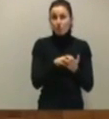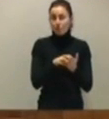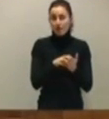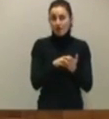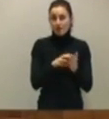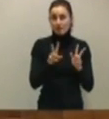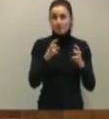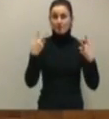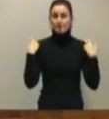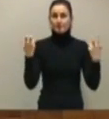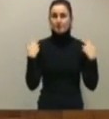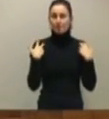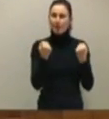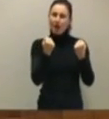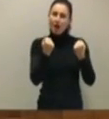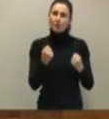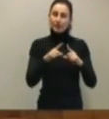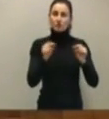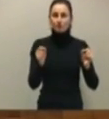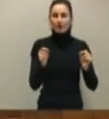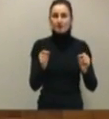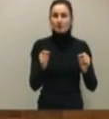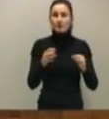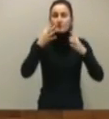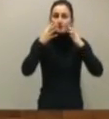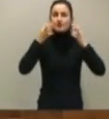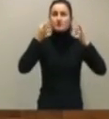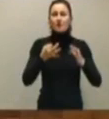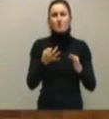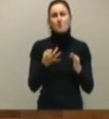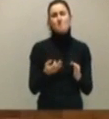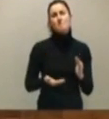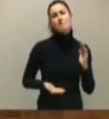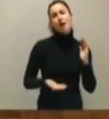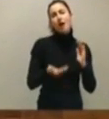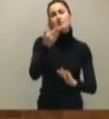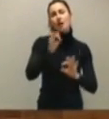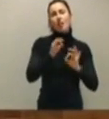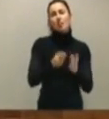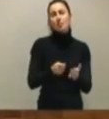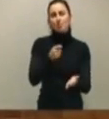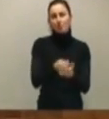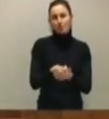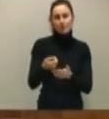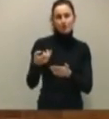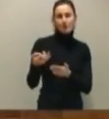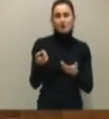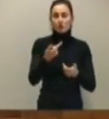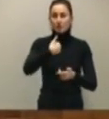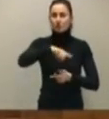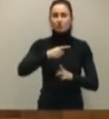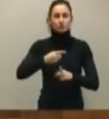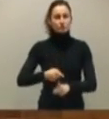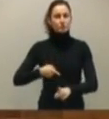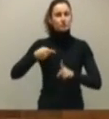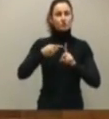duda que la carga fiscal que soportarían a día de hoy los asturianos sería aún mayor. A eso nos hemos aplicado, a impedir